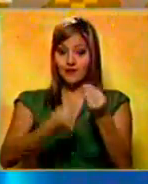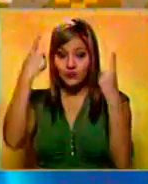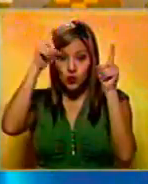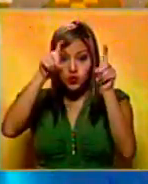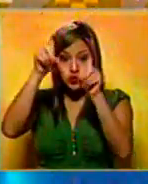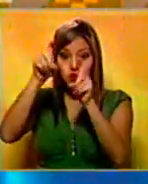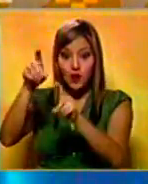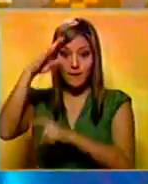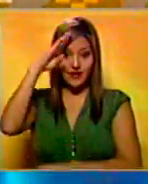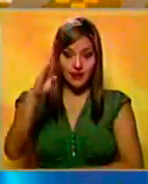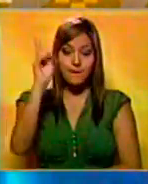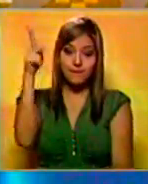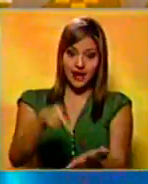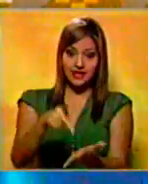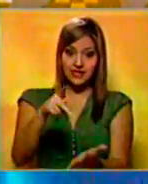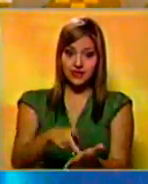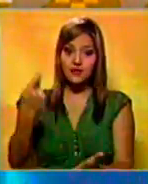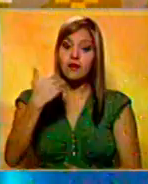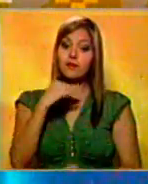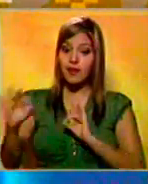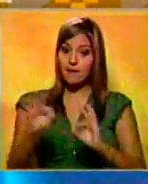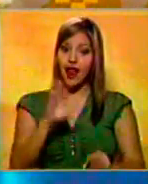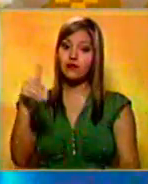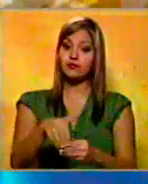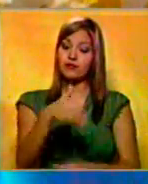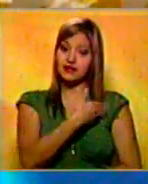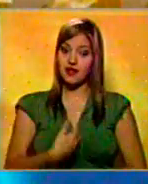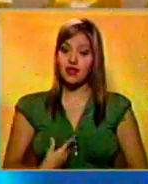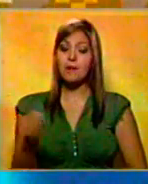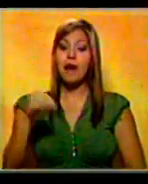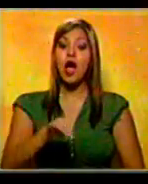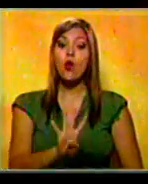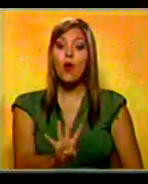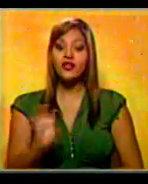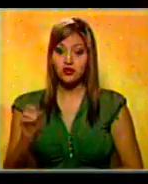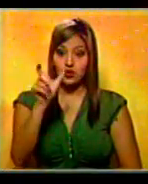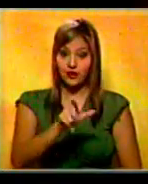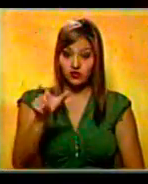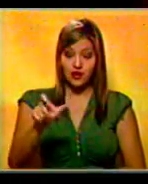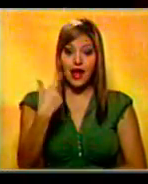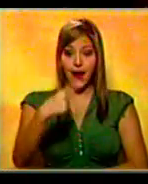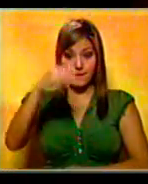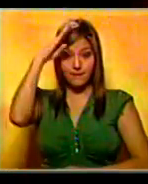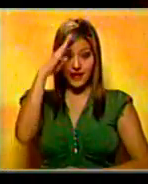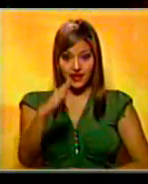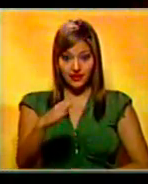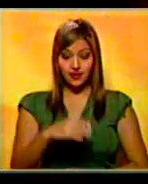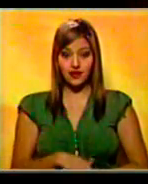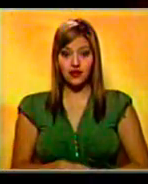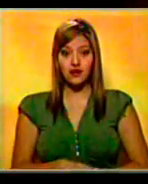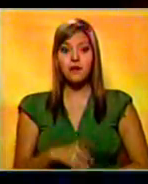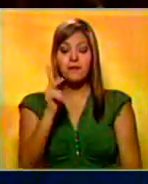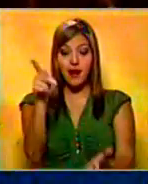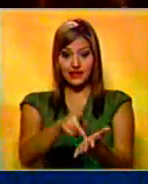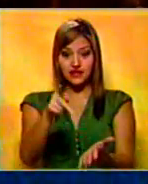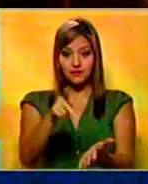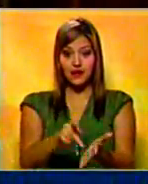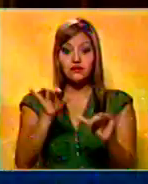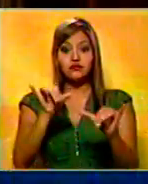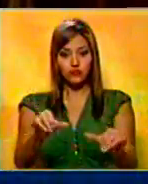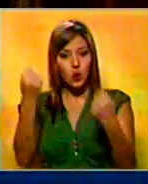personal militar que participará en las venideras elecciones presidenciales. Más de 400 oficiales de la Fuerza Armada Nacional Bolivariana participan en